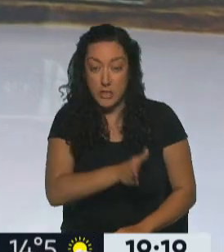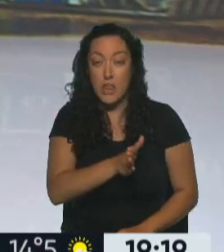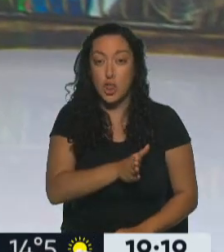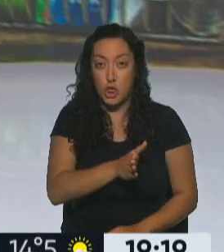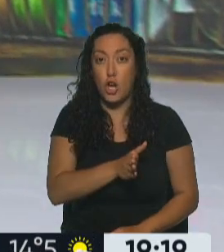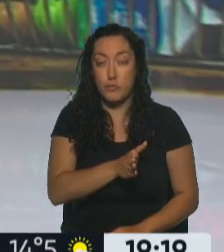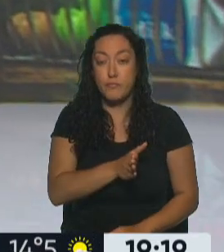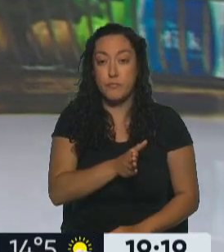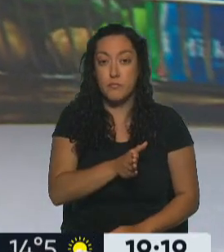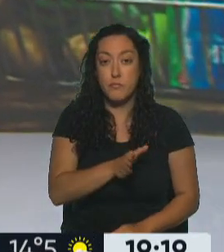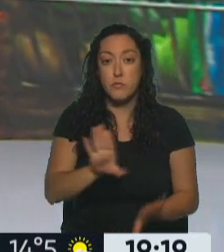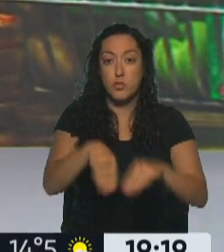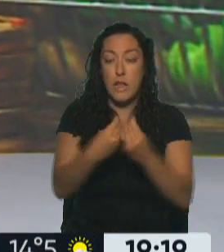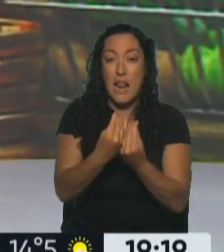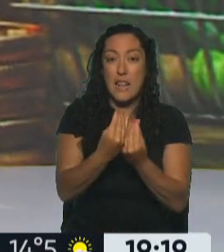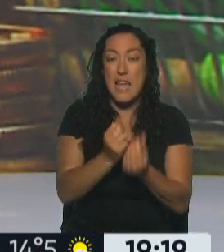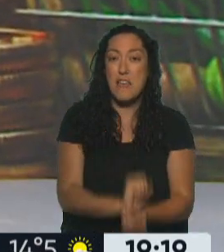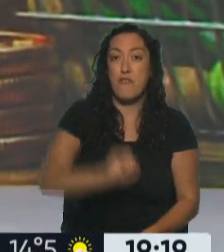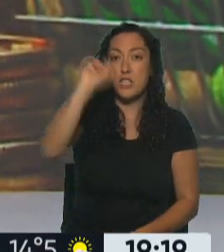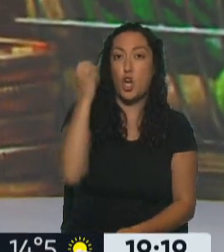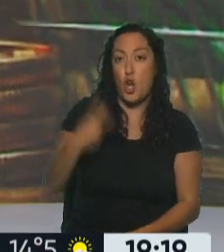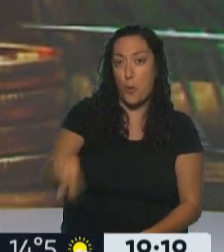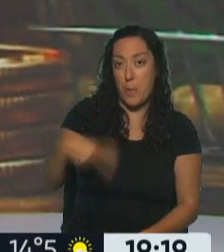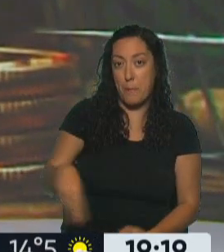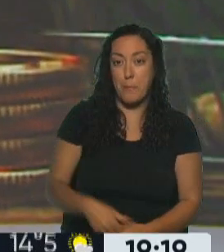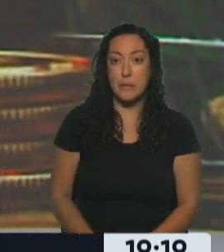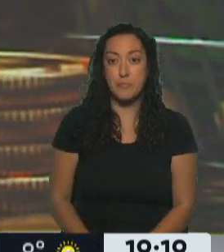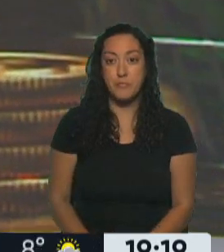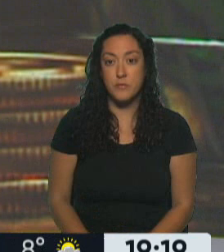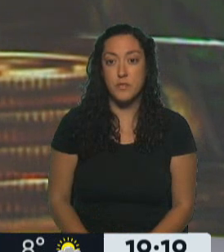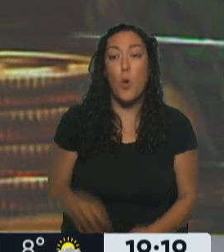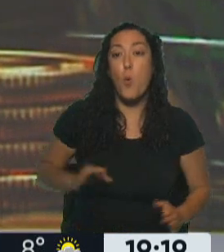12,8% concretamente, 12,8 la inflación de noviembre, acumula